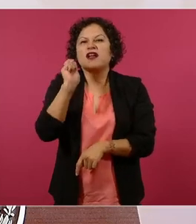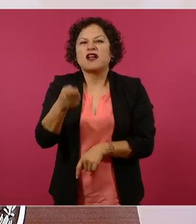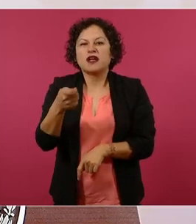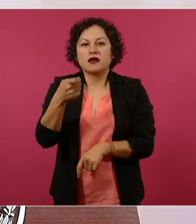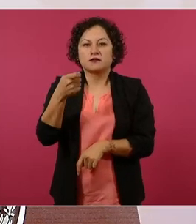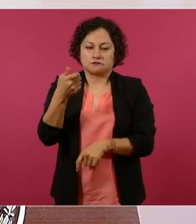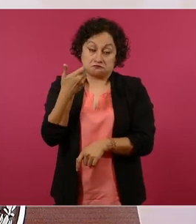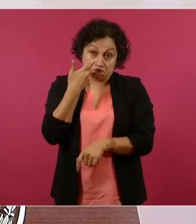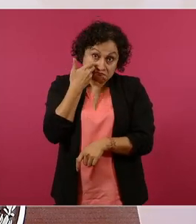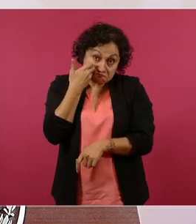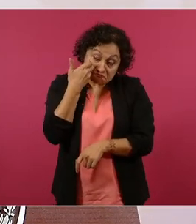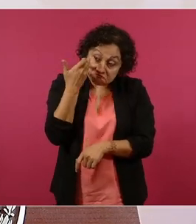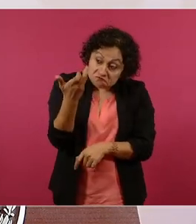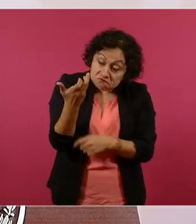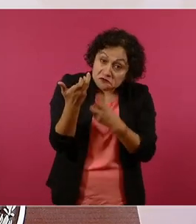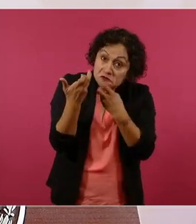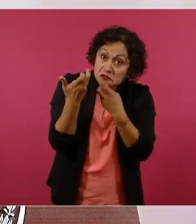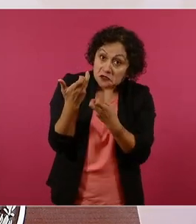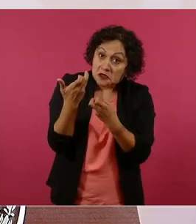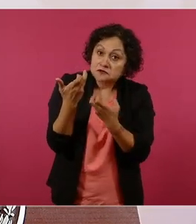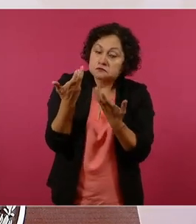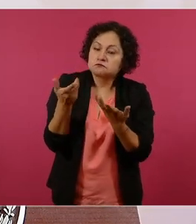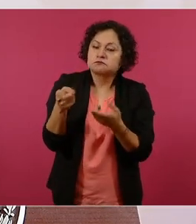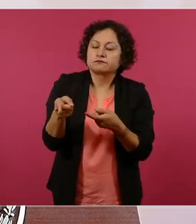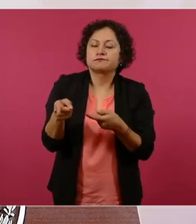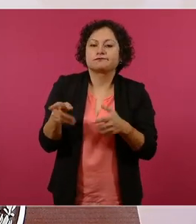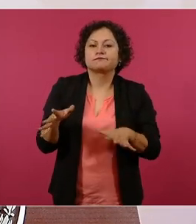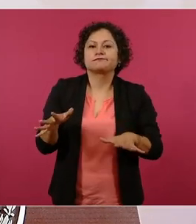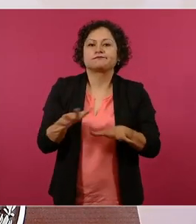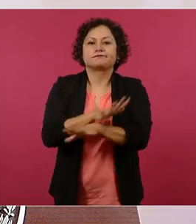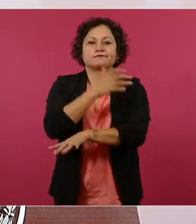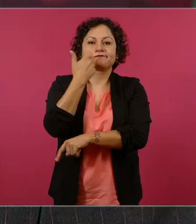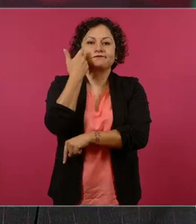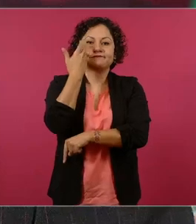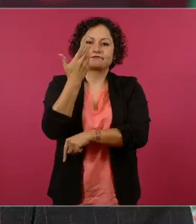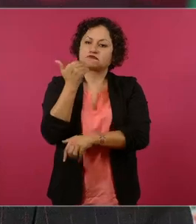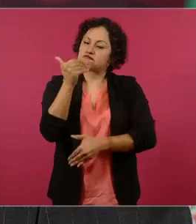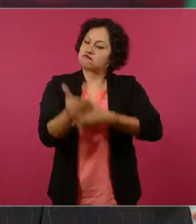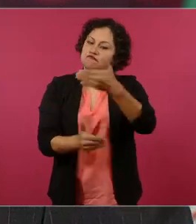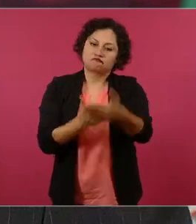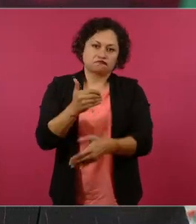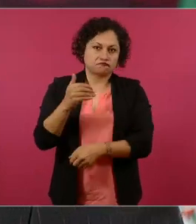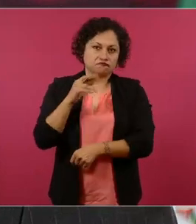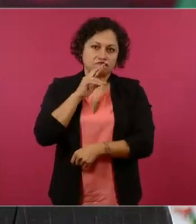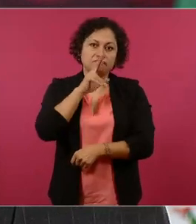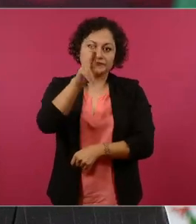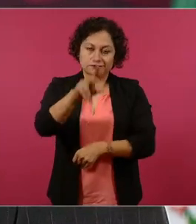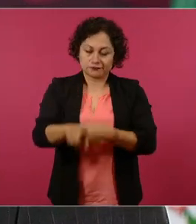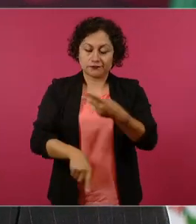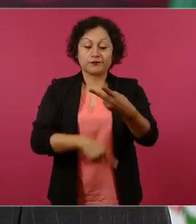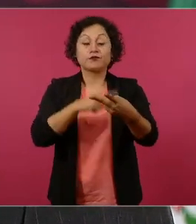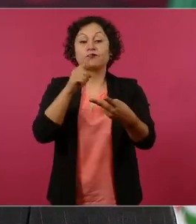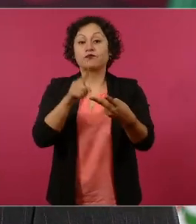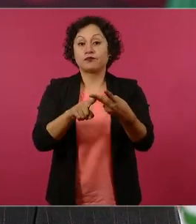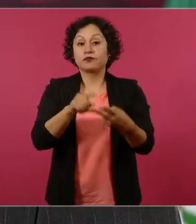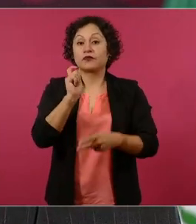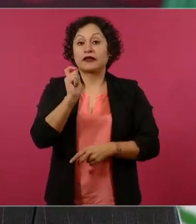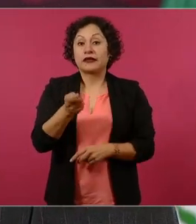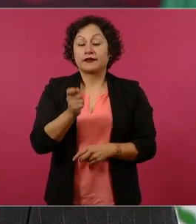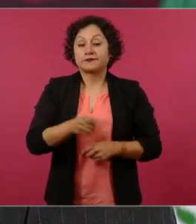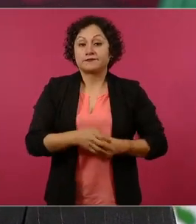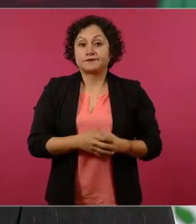este de cambio se avanza mucho segundo ya algunos ya